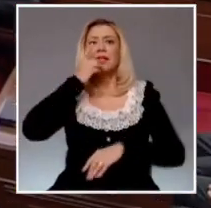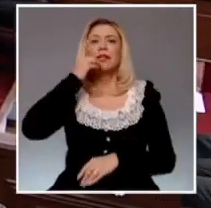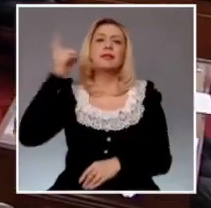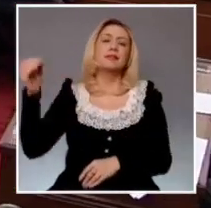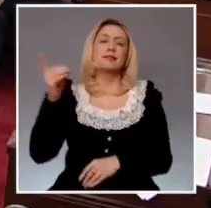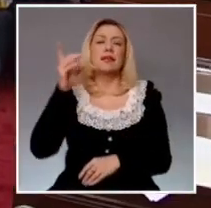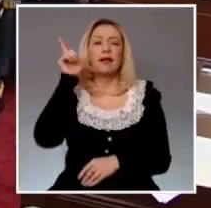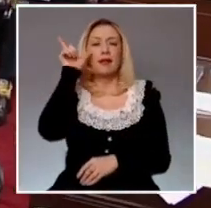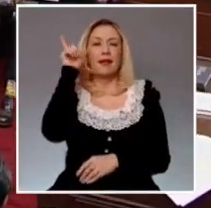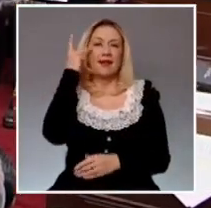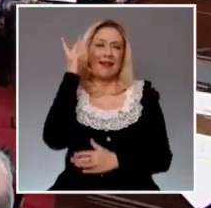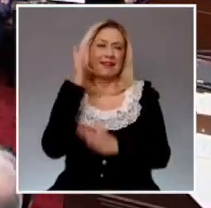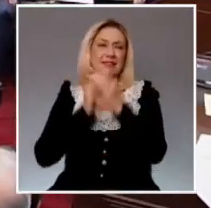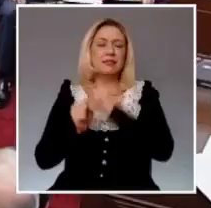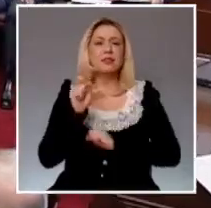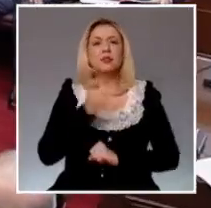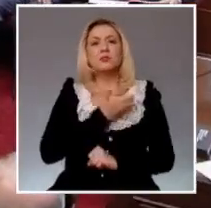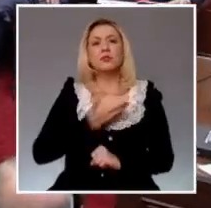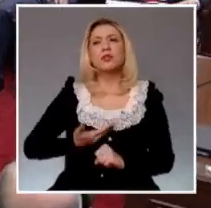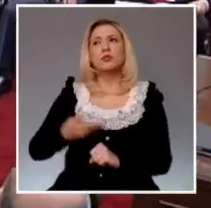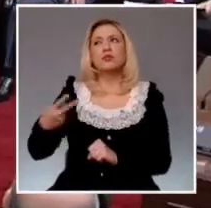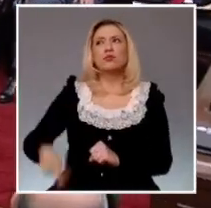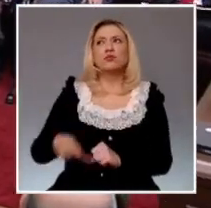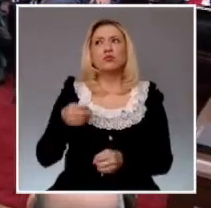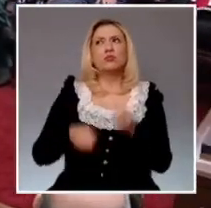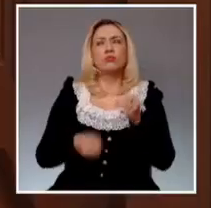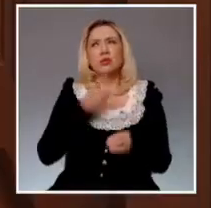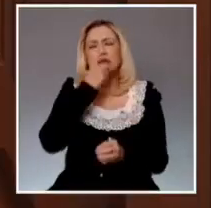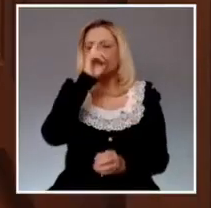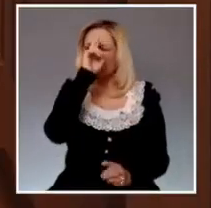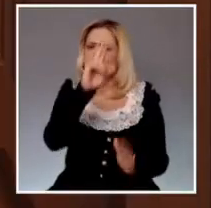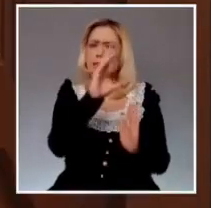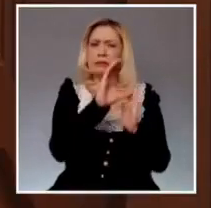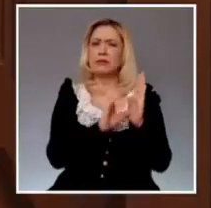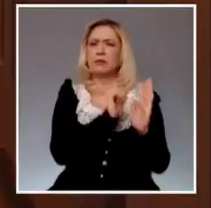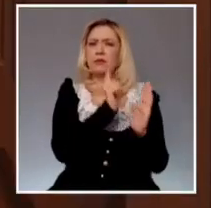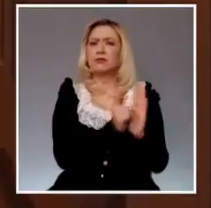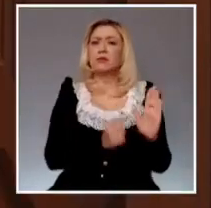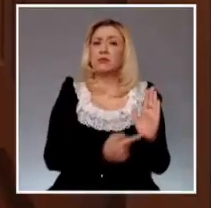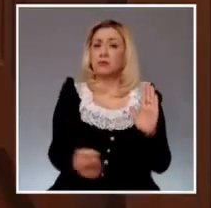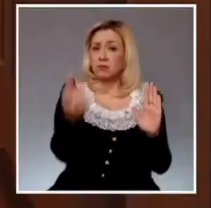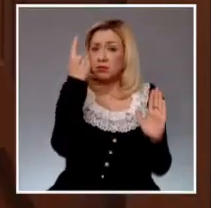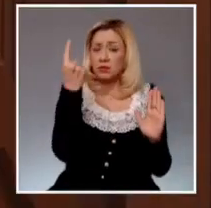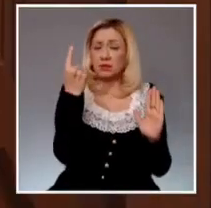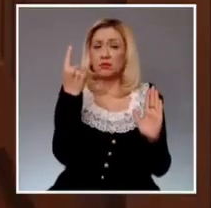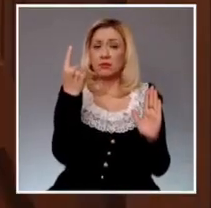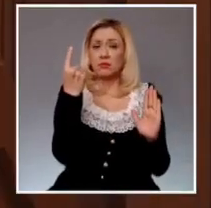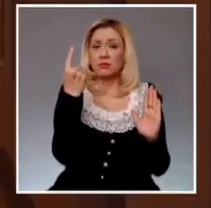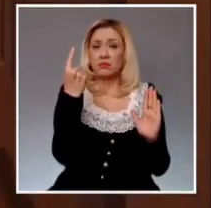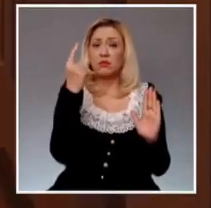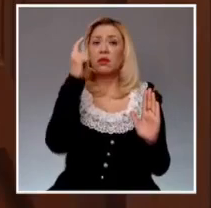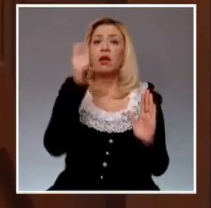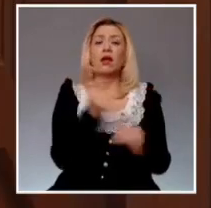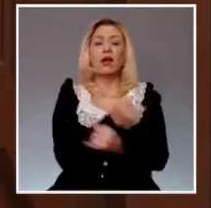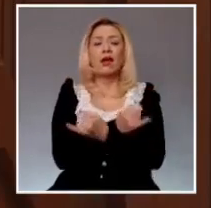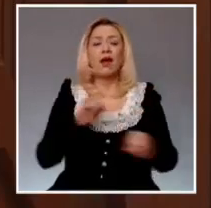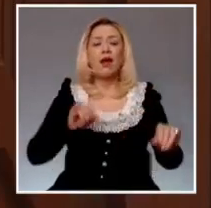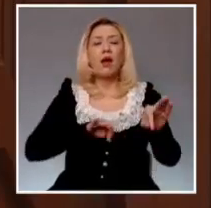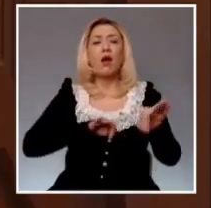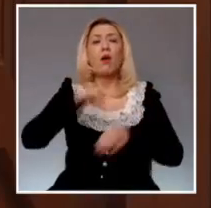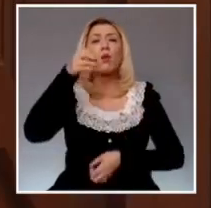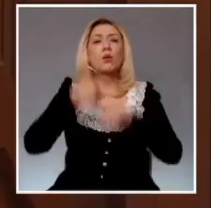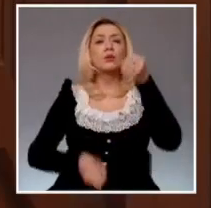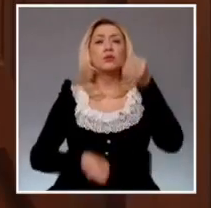Judicial Federal con los valores constitucionales. La independencia judicial no solo es